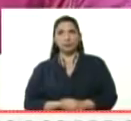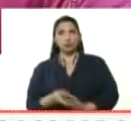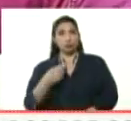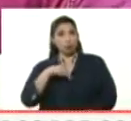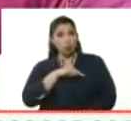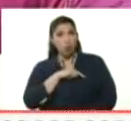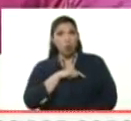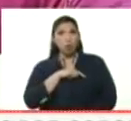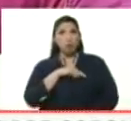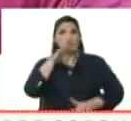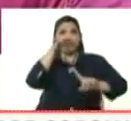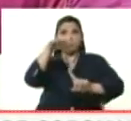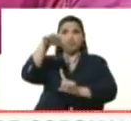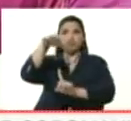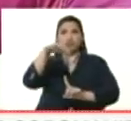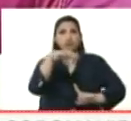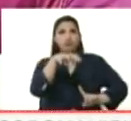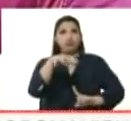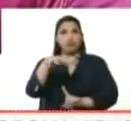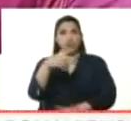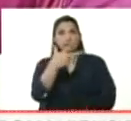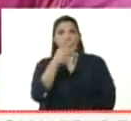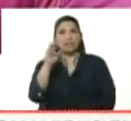300. Un ejercicio también.